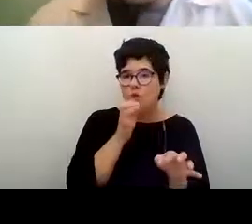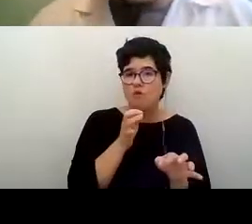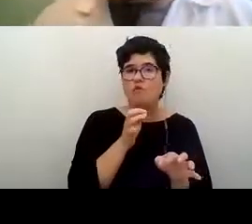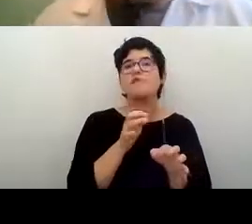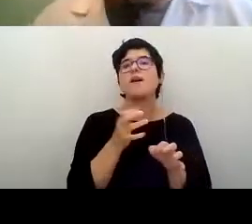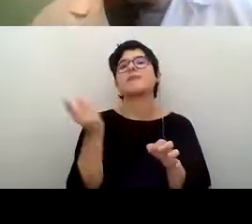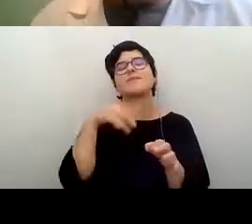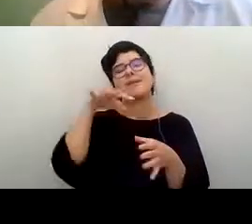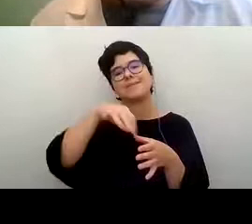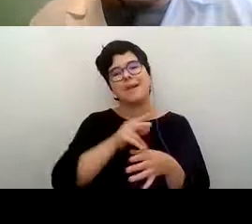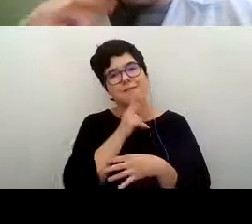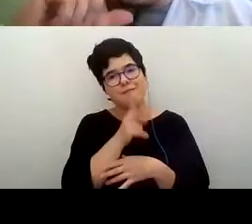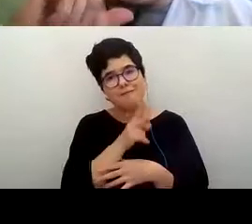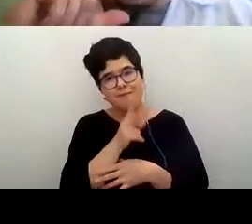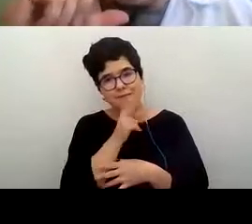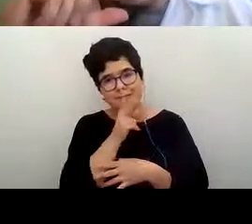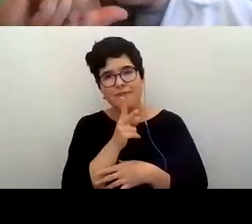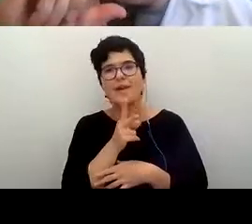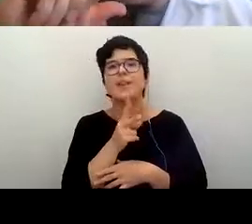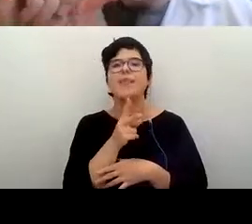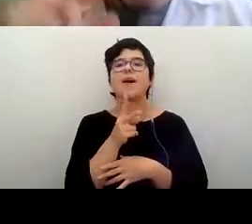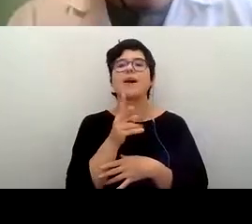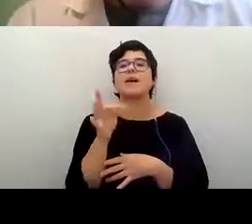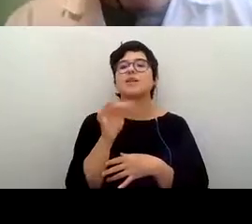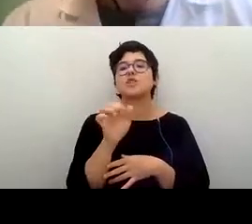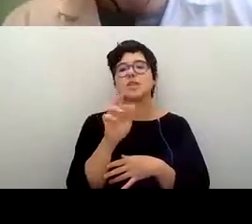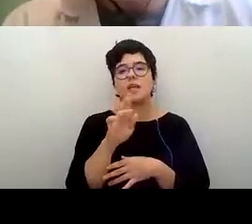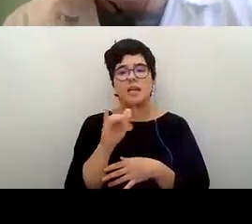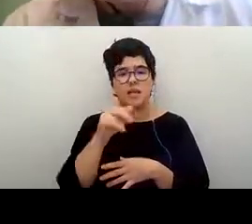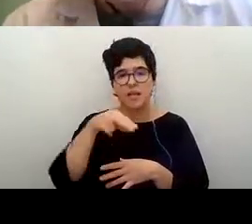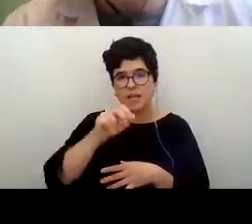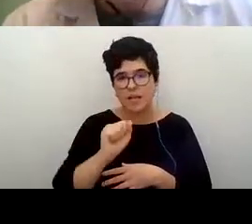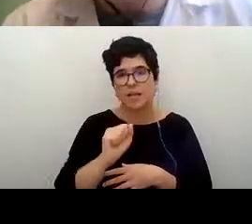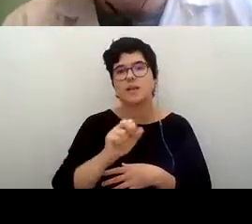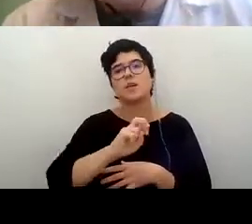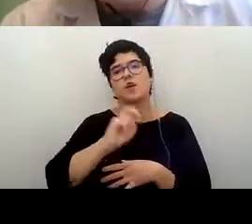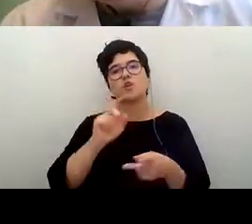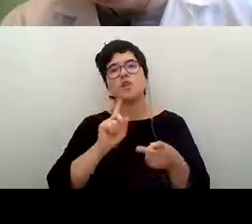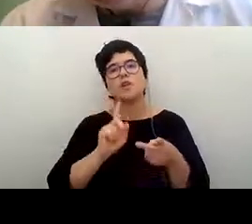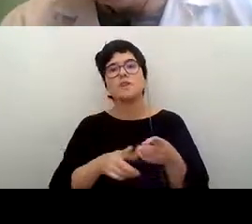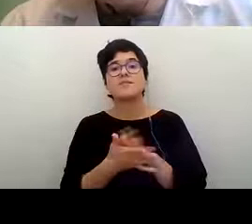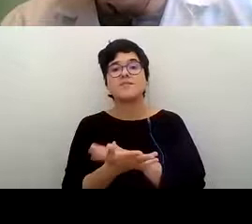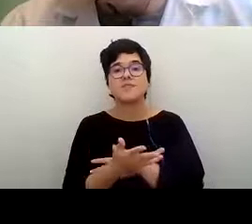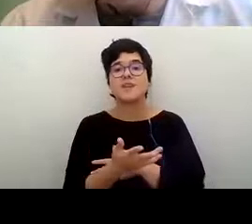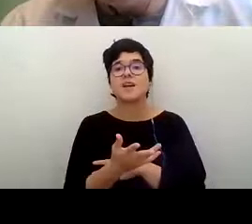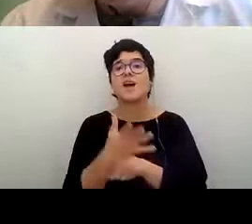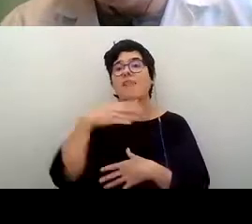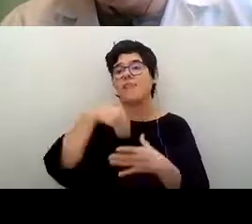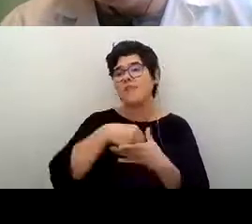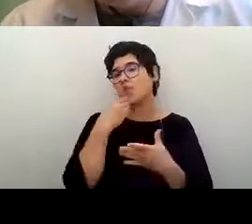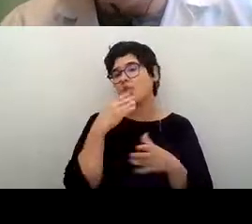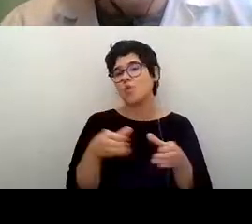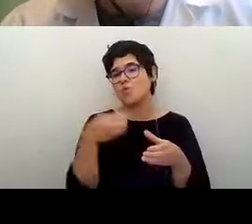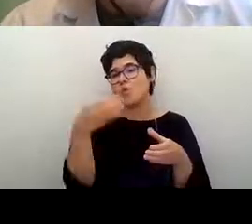su epigalocatequina y con la teína. Las vitaminas del grupo B, fundamentalmente aquí destacan la tiamina, el ácido fólico y la